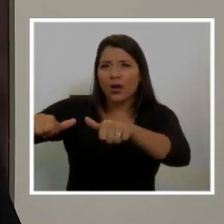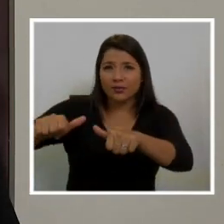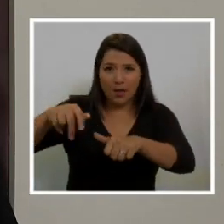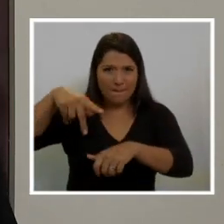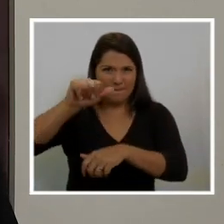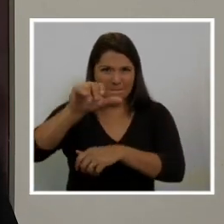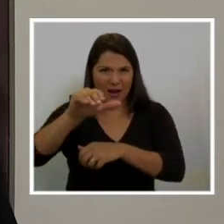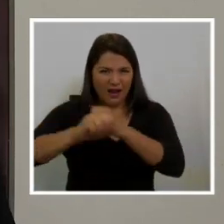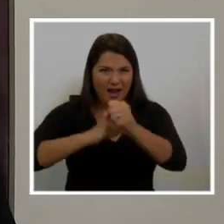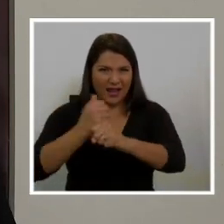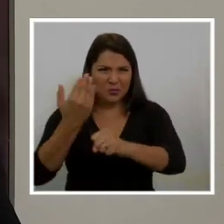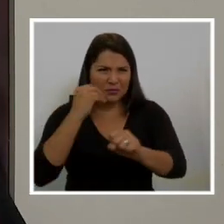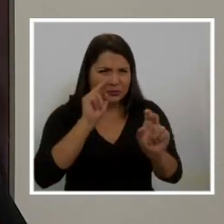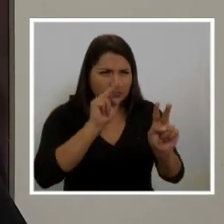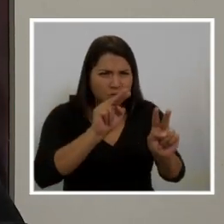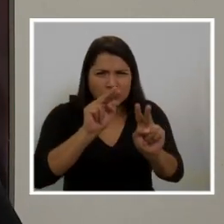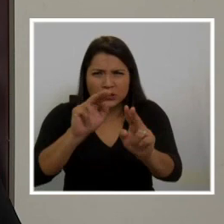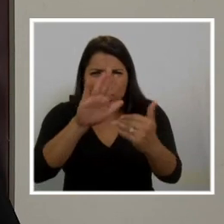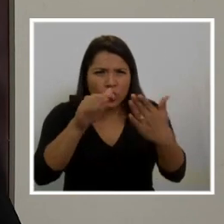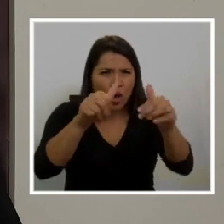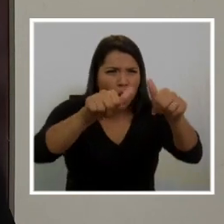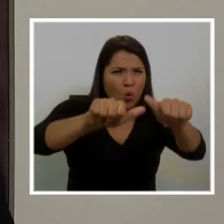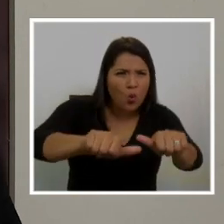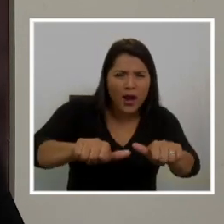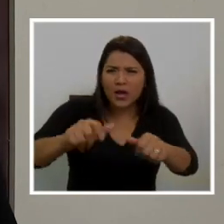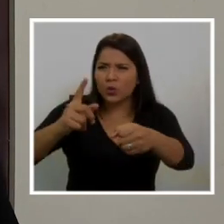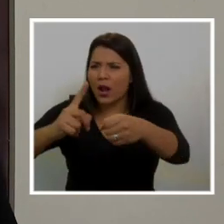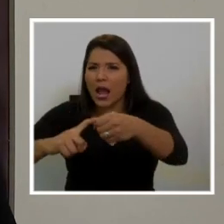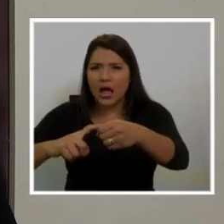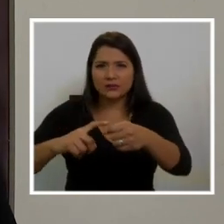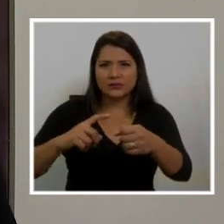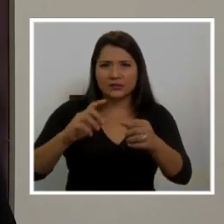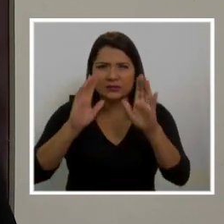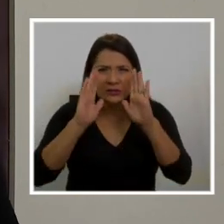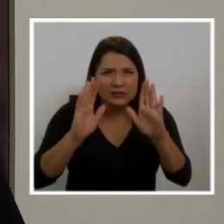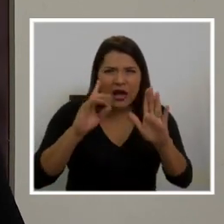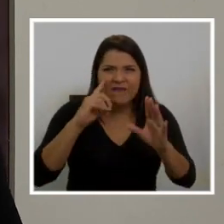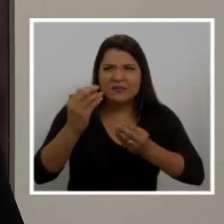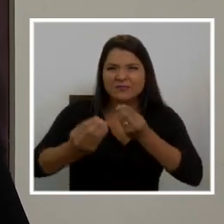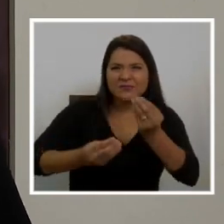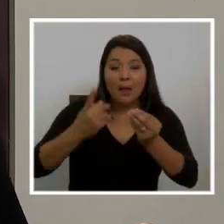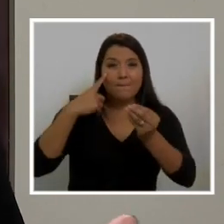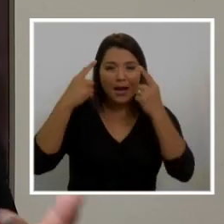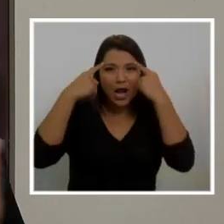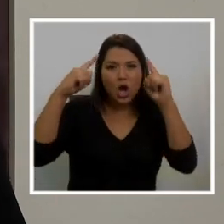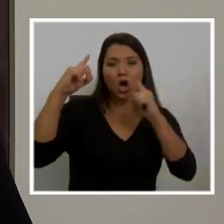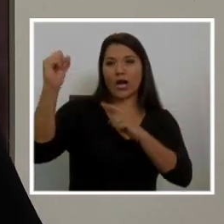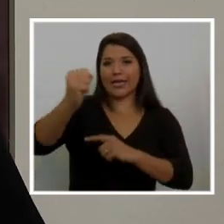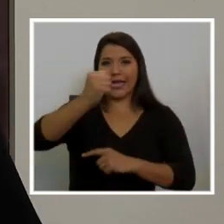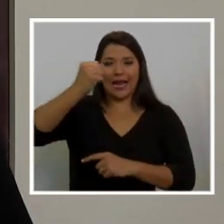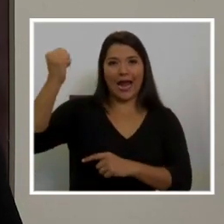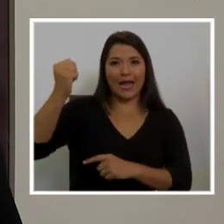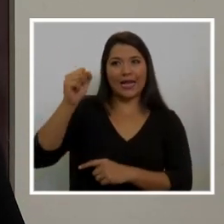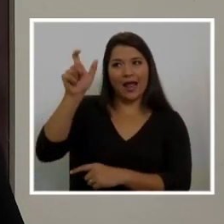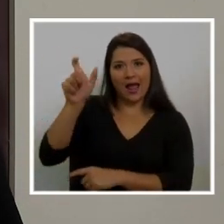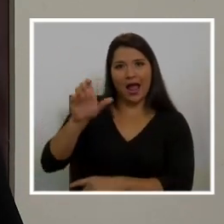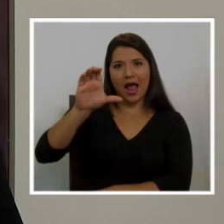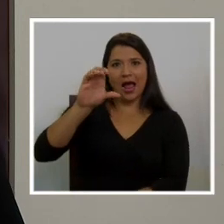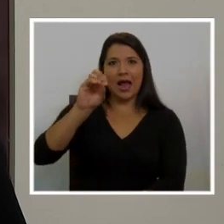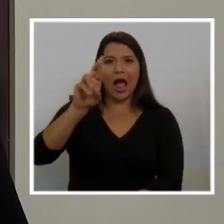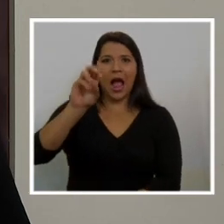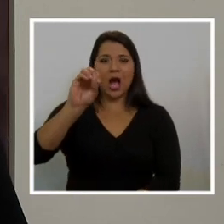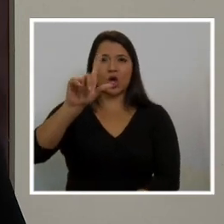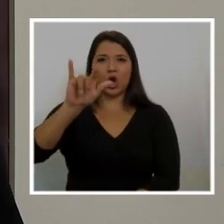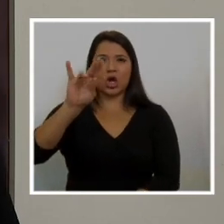llevar a doña Carolina a la presidencia del directorio. Eso es muy distinto a decir que